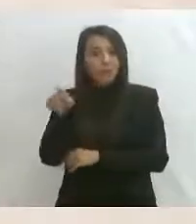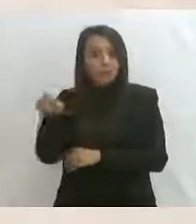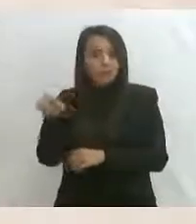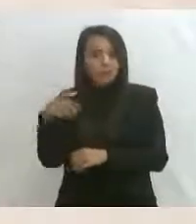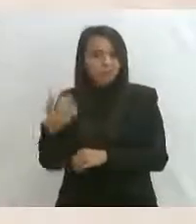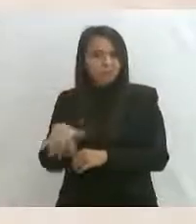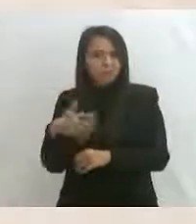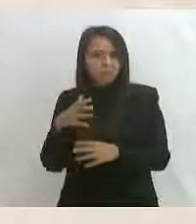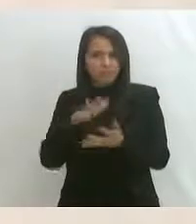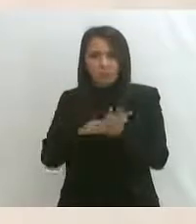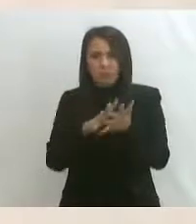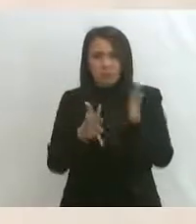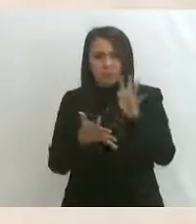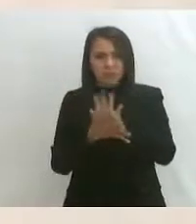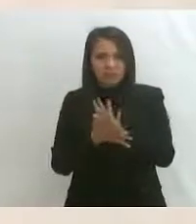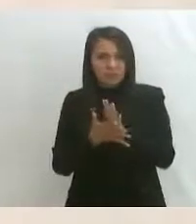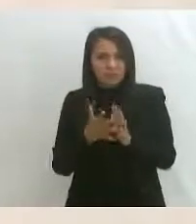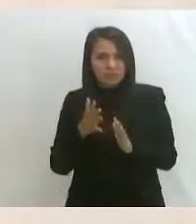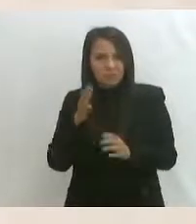histórica.